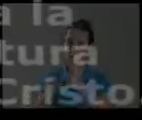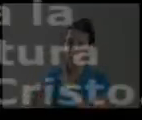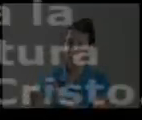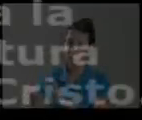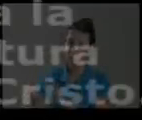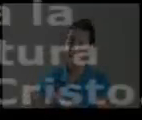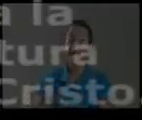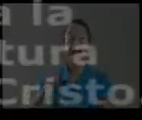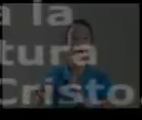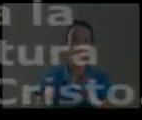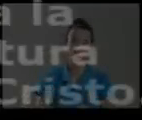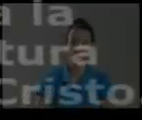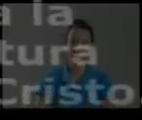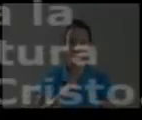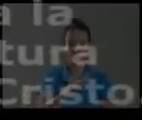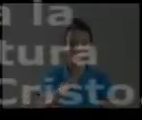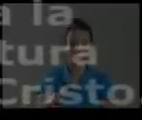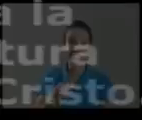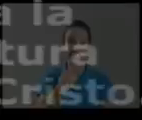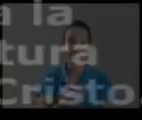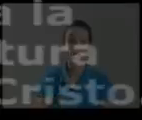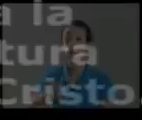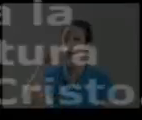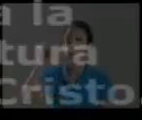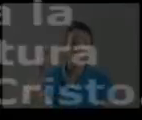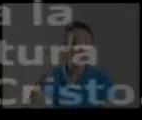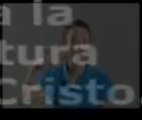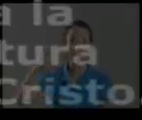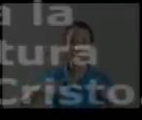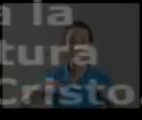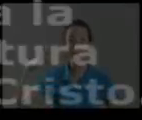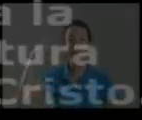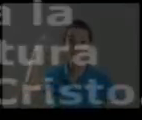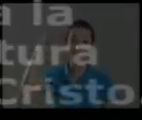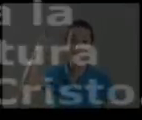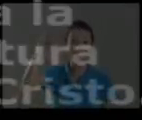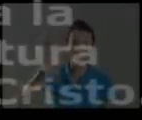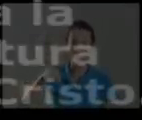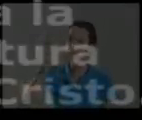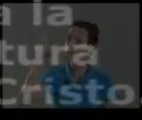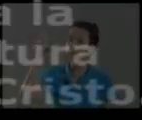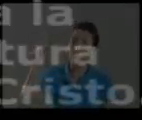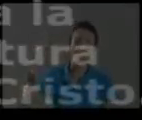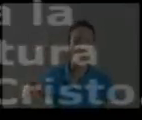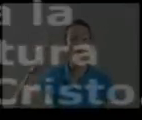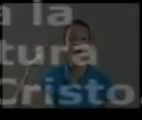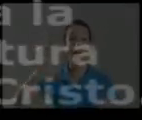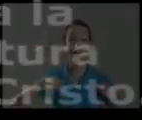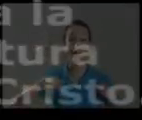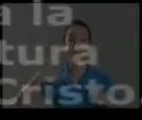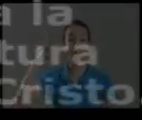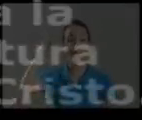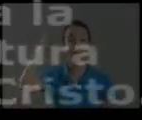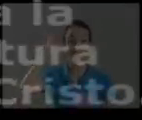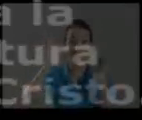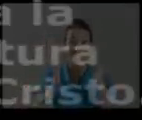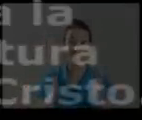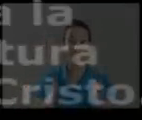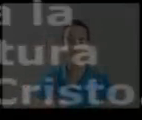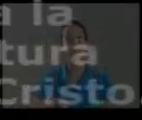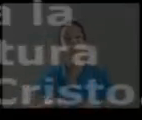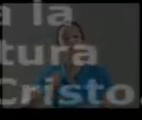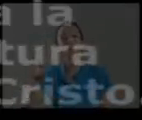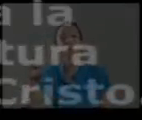perdón por lo que voy a decir yo, pero abusivamente dicen, ya no hay apóstoles. Algunos atrevidamente dicen, ya